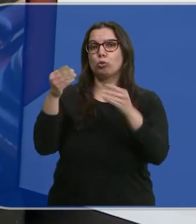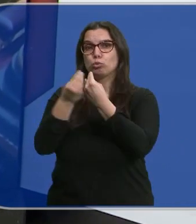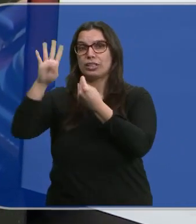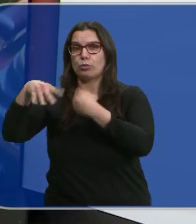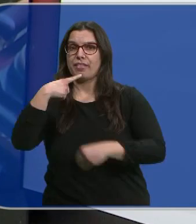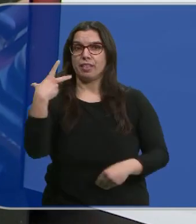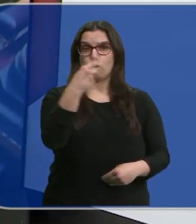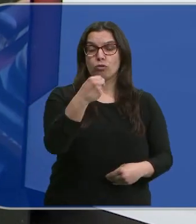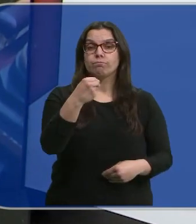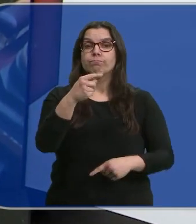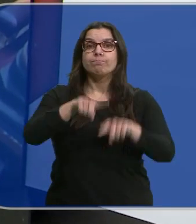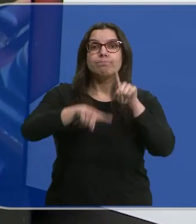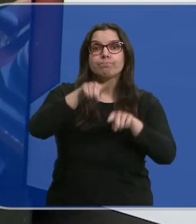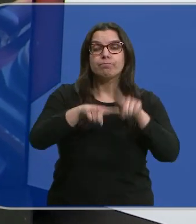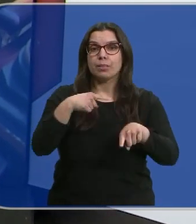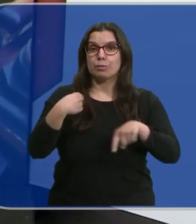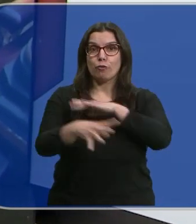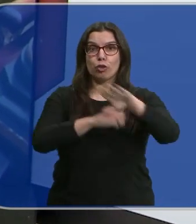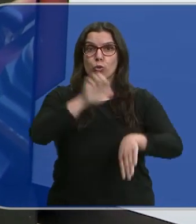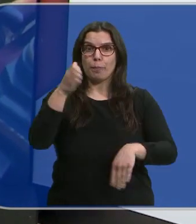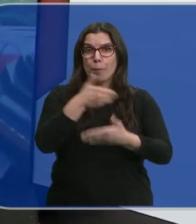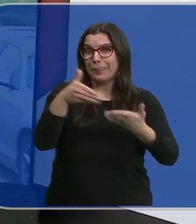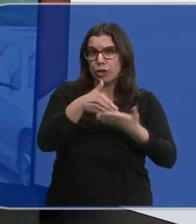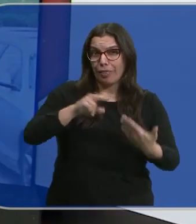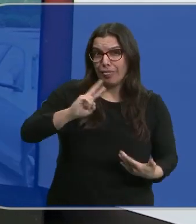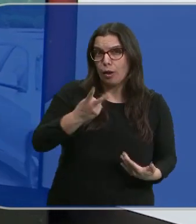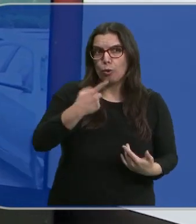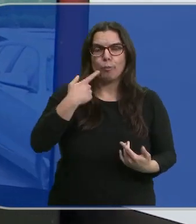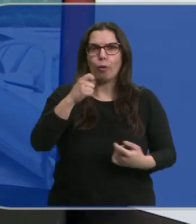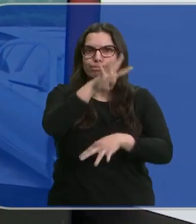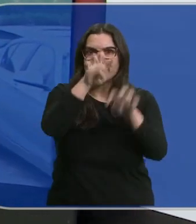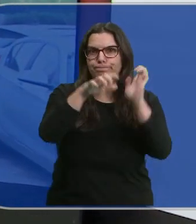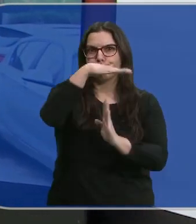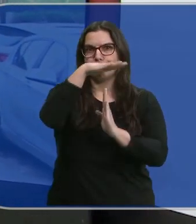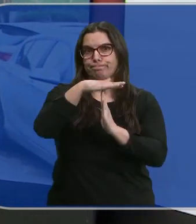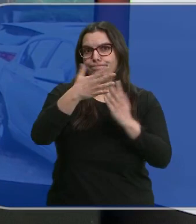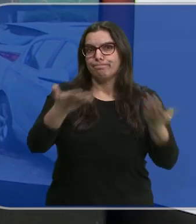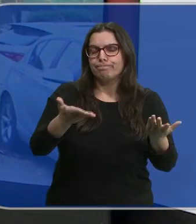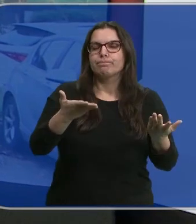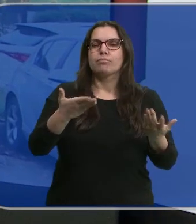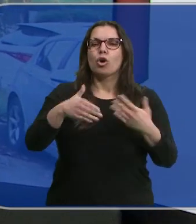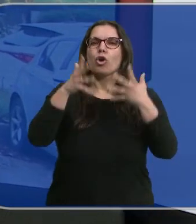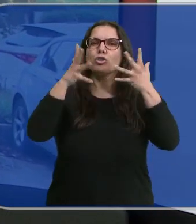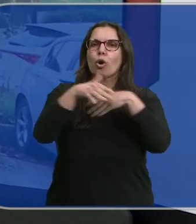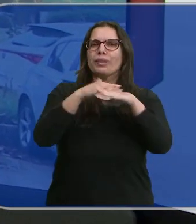juego, miles de millones de euros de los fondos europeos. ¿Qué han dicho hoy tras el Consejo de Ministros? Daniel de la Fuente.